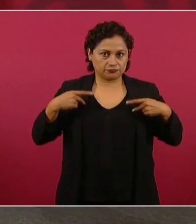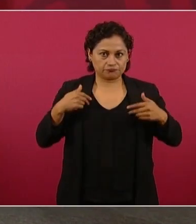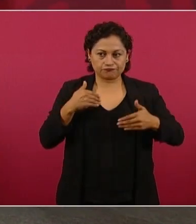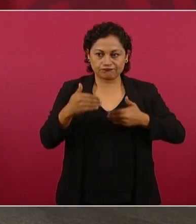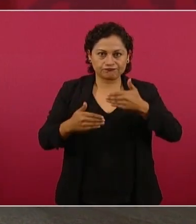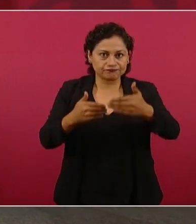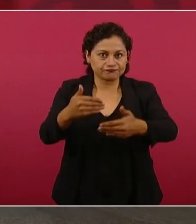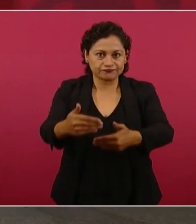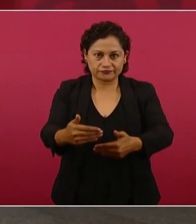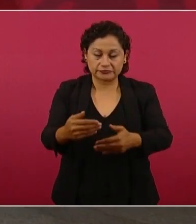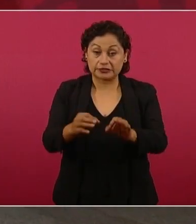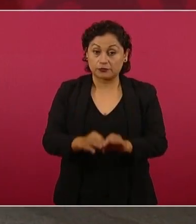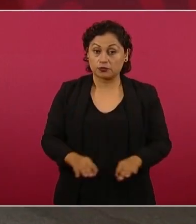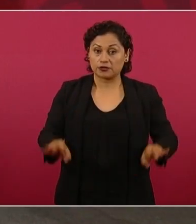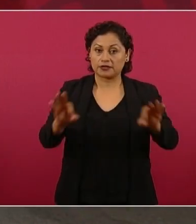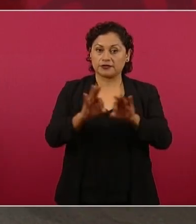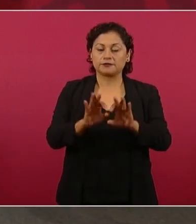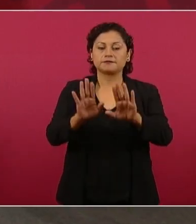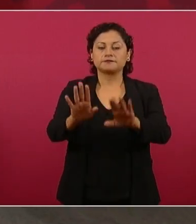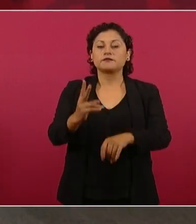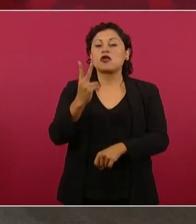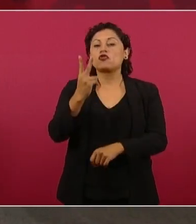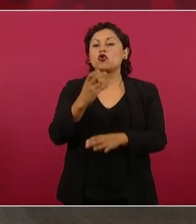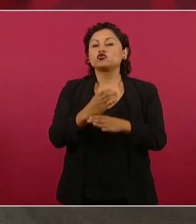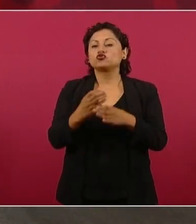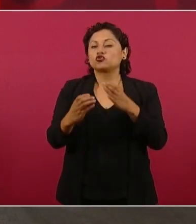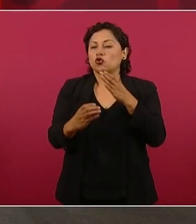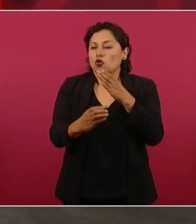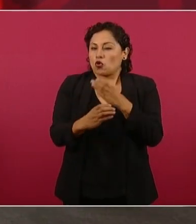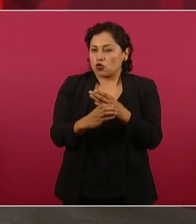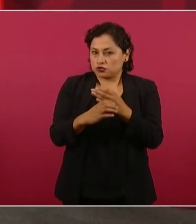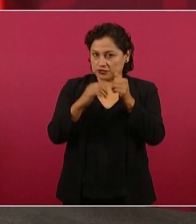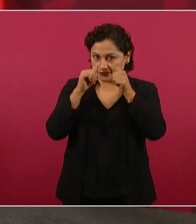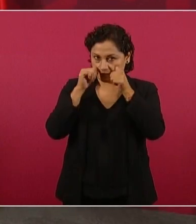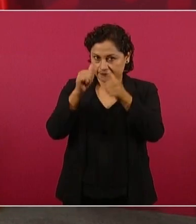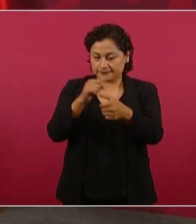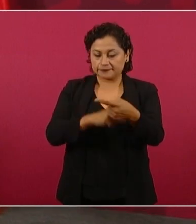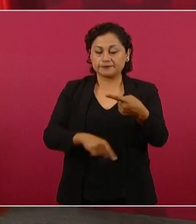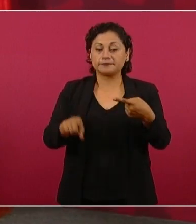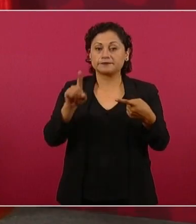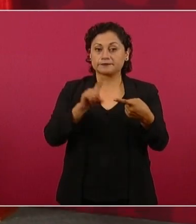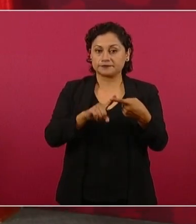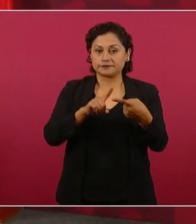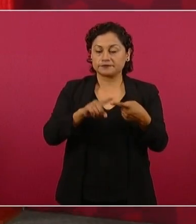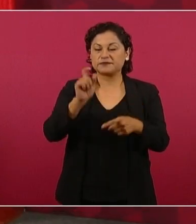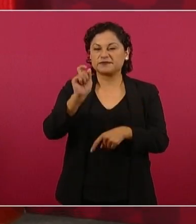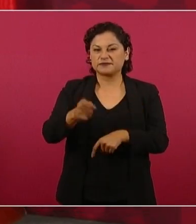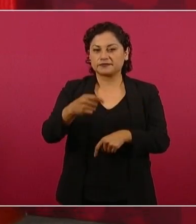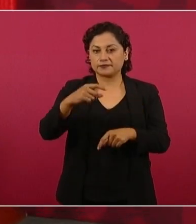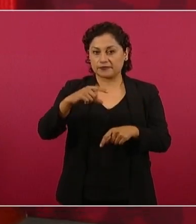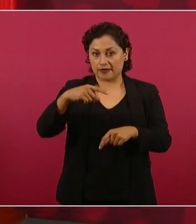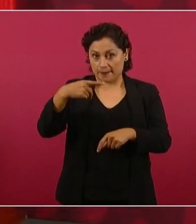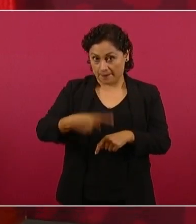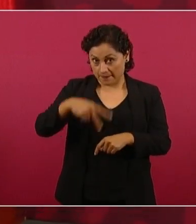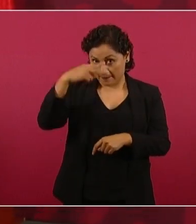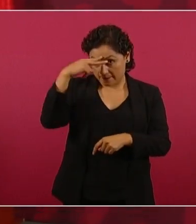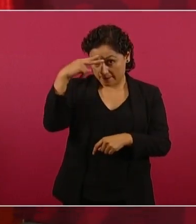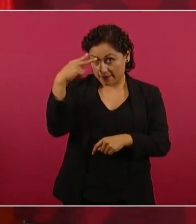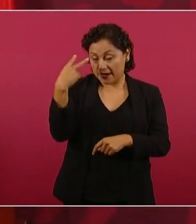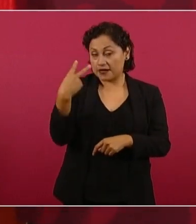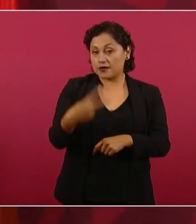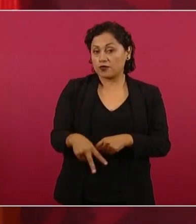dos acotaciones. Una, que México,